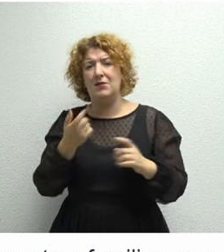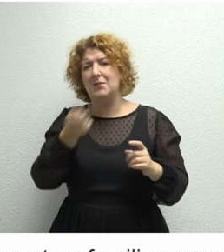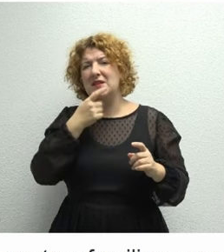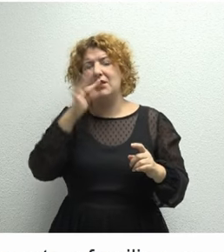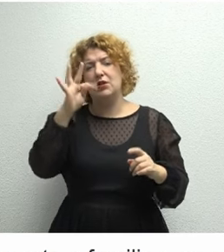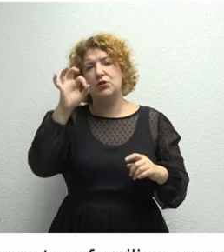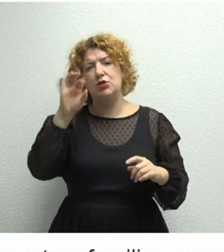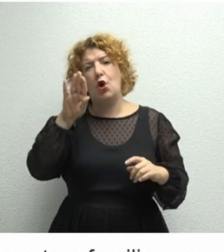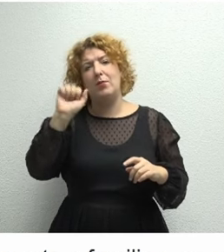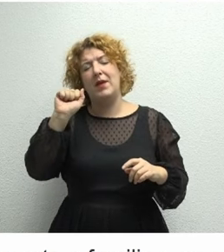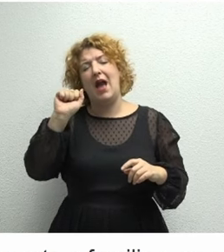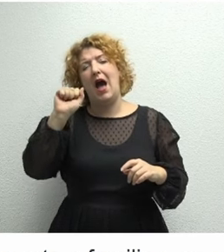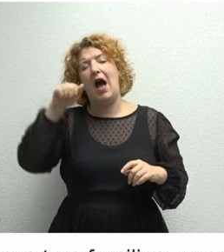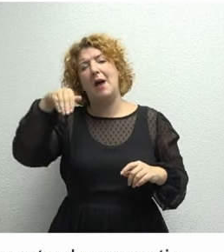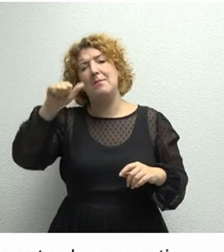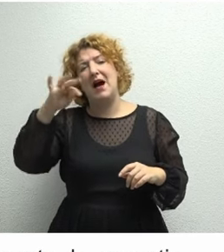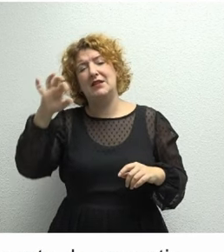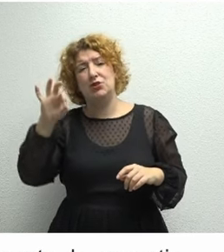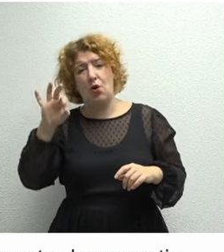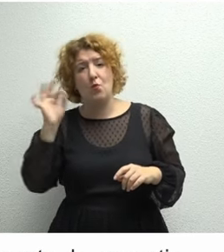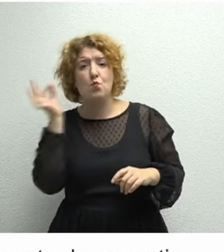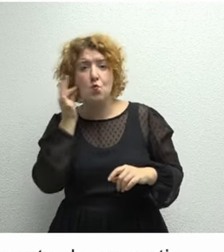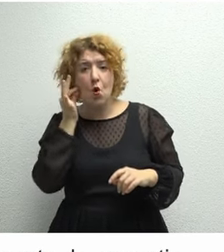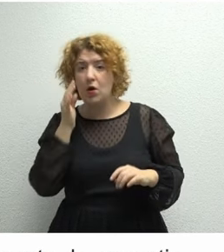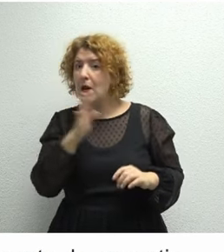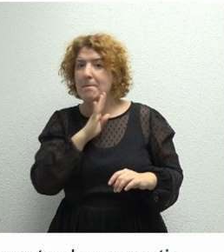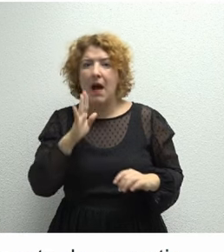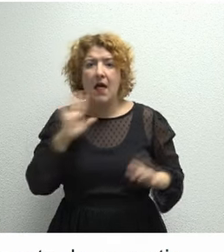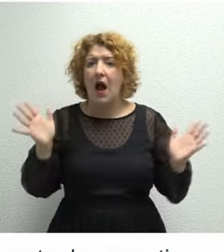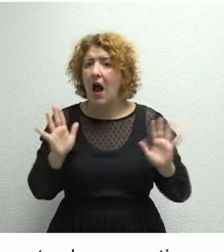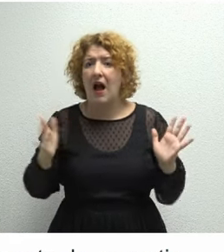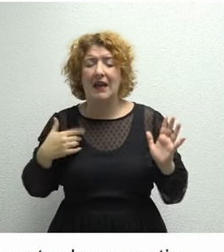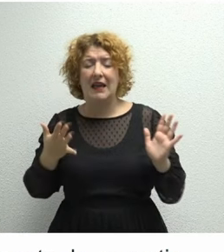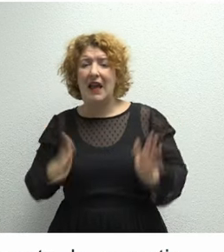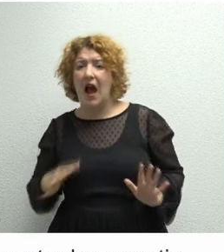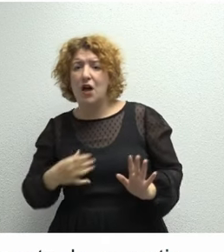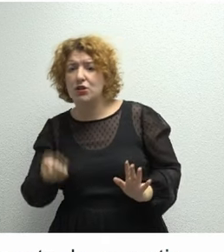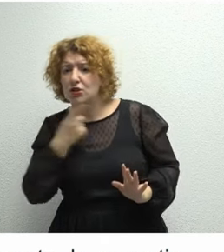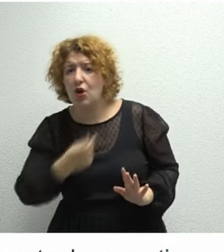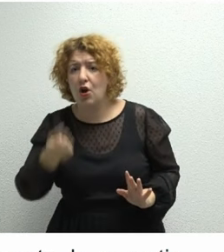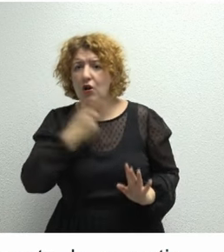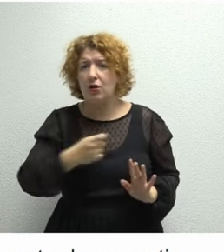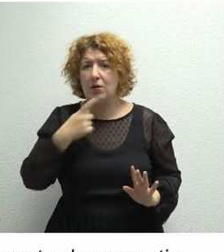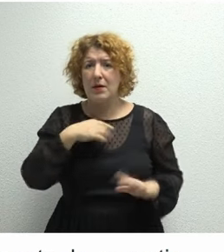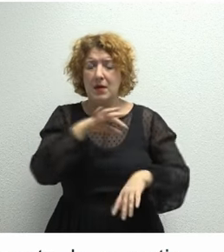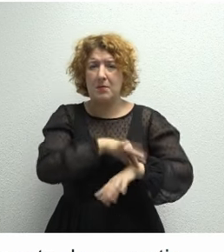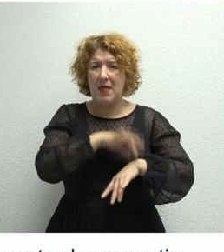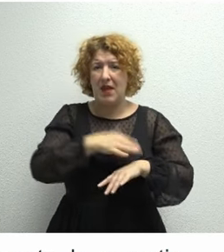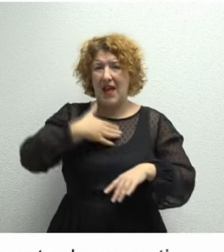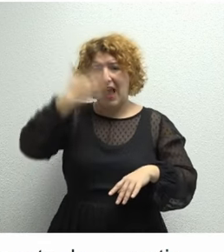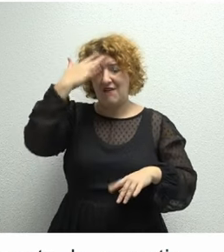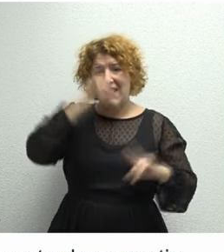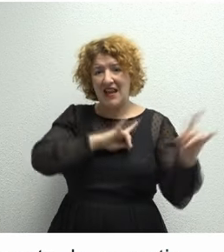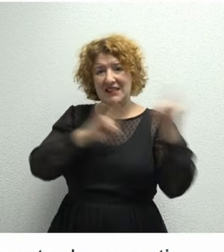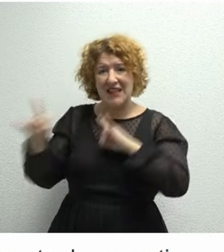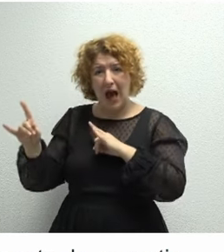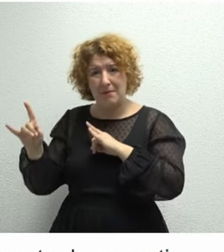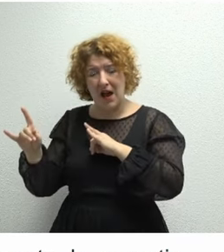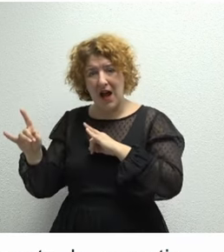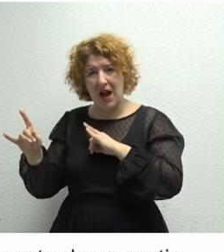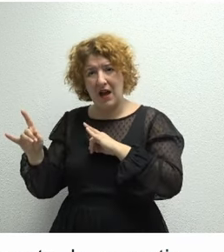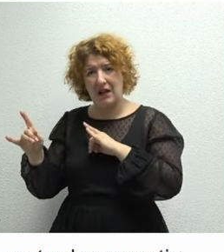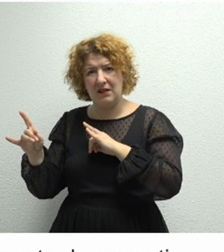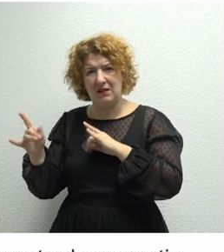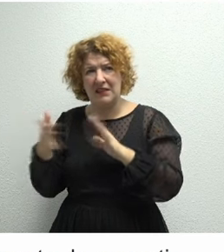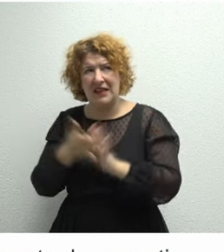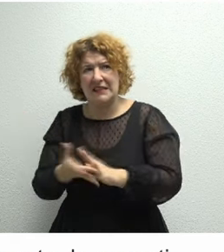en mujeres una de las mamás llamó que que su hija lo estaba tomando que le había llamado el médico suyo de cabecera de atención primaria Qué